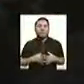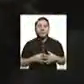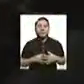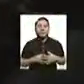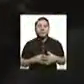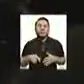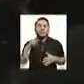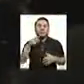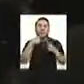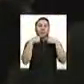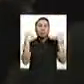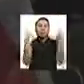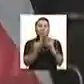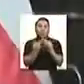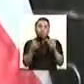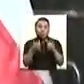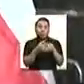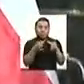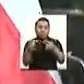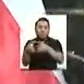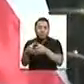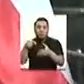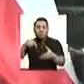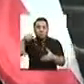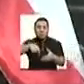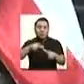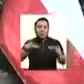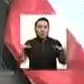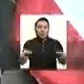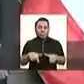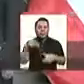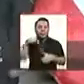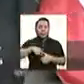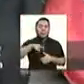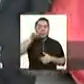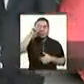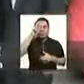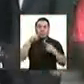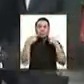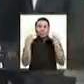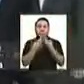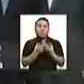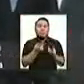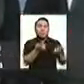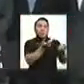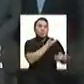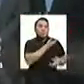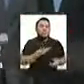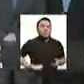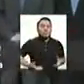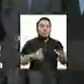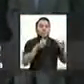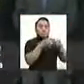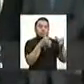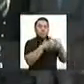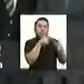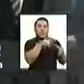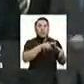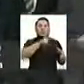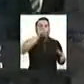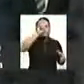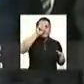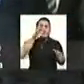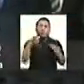En la reunión del mecanismo 2+2 que se realizó en nuestra ciudad capital, los gobiernos del Perú y Chile se comprometieron a impulsar